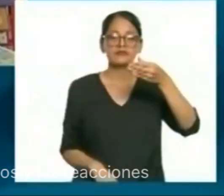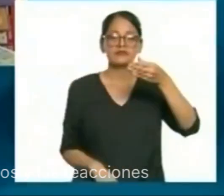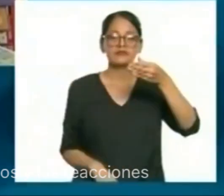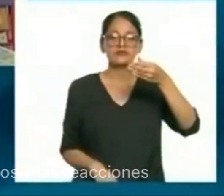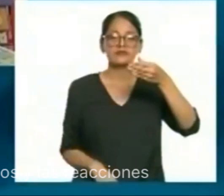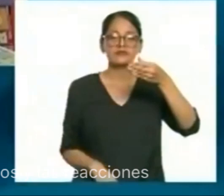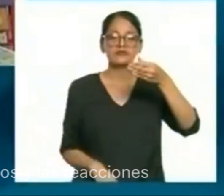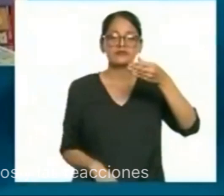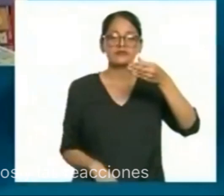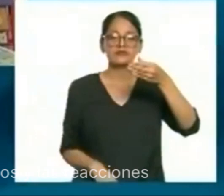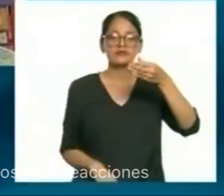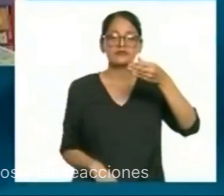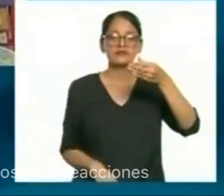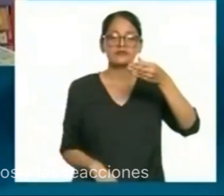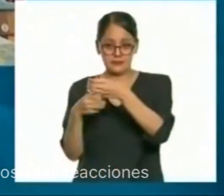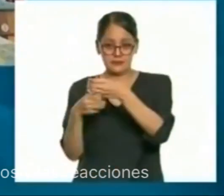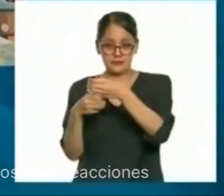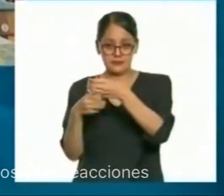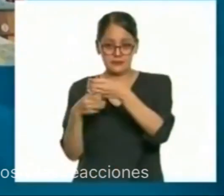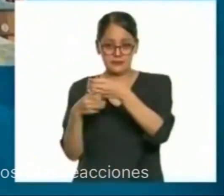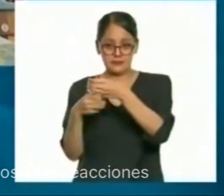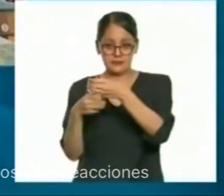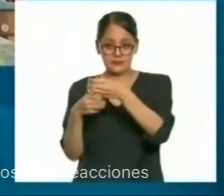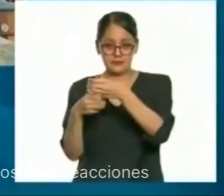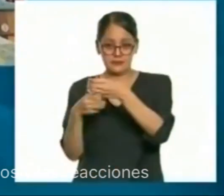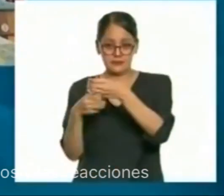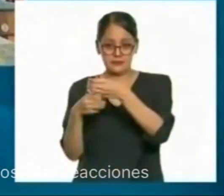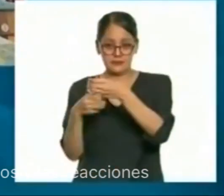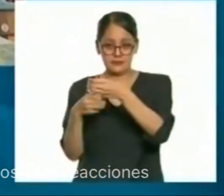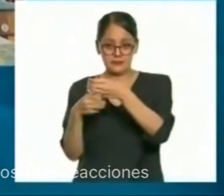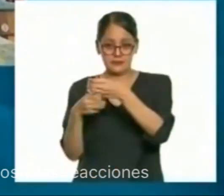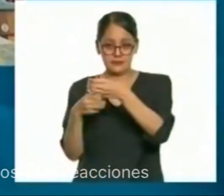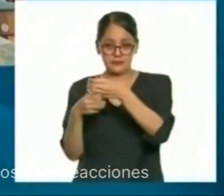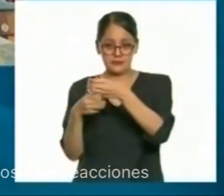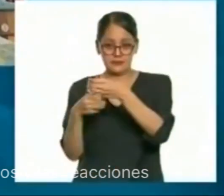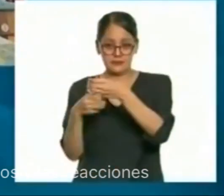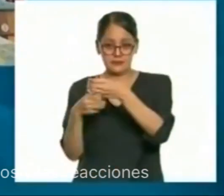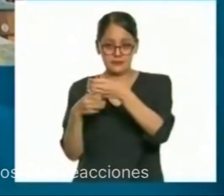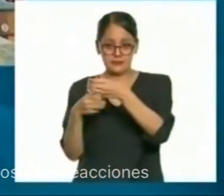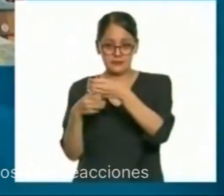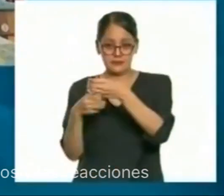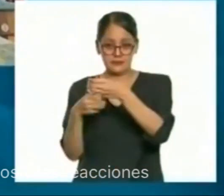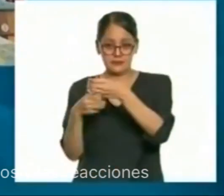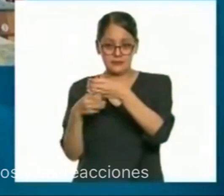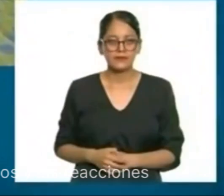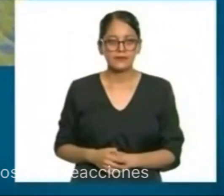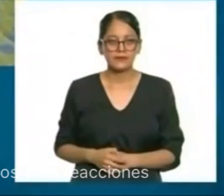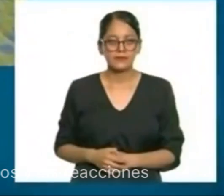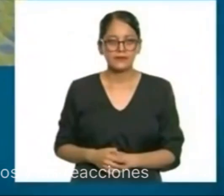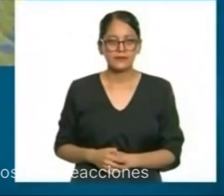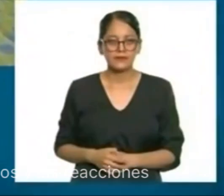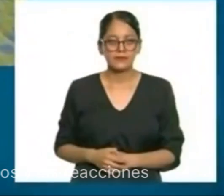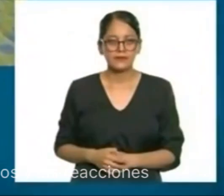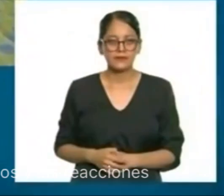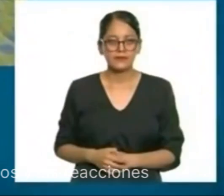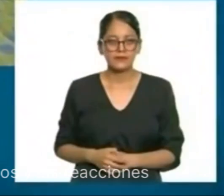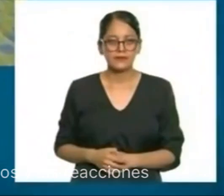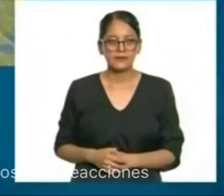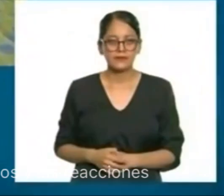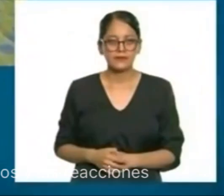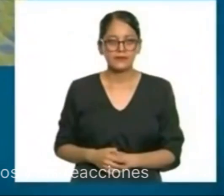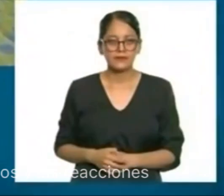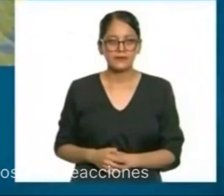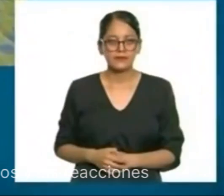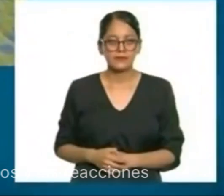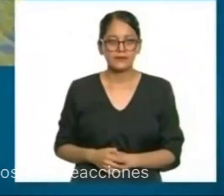a colocar en el embudo la botella y ahora vamos a verter el agua caliente. Y en el embudo lo vamos a colocar de esta manera. El agua